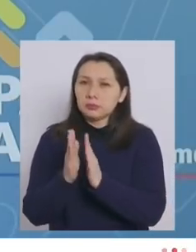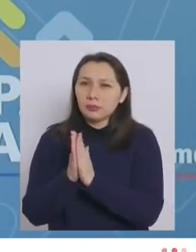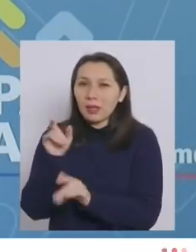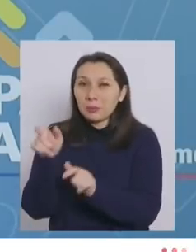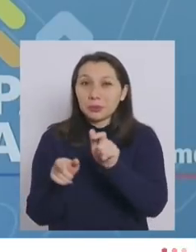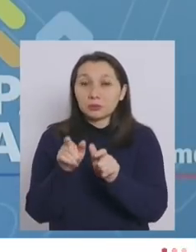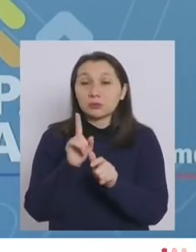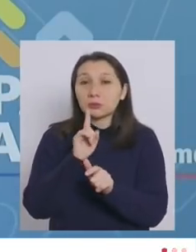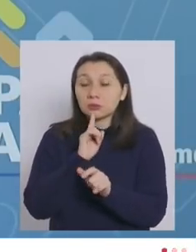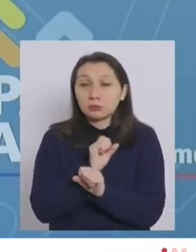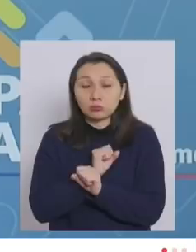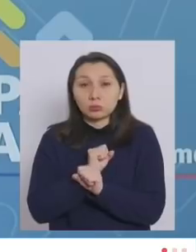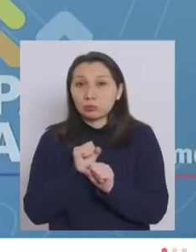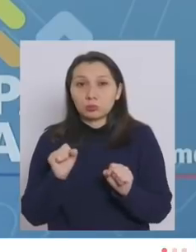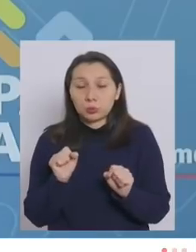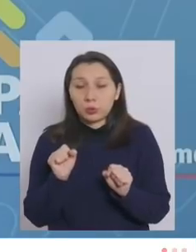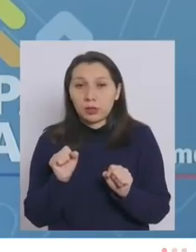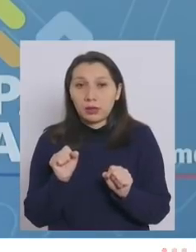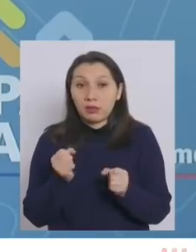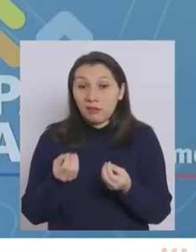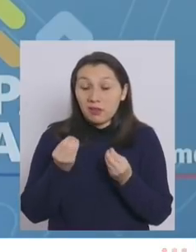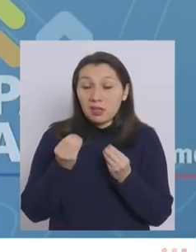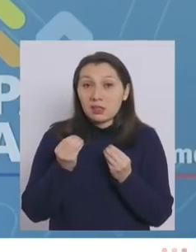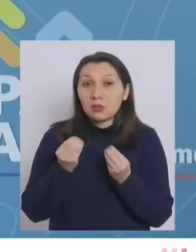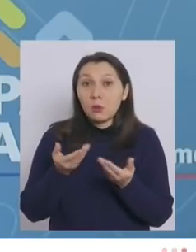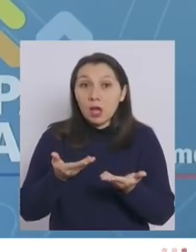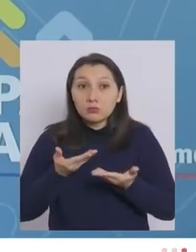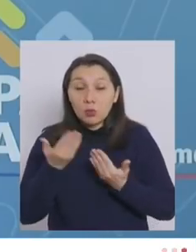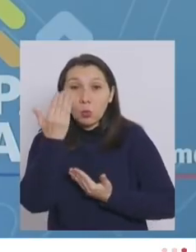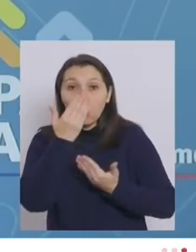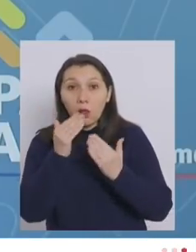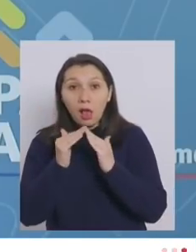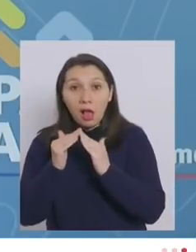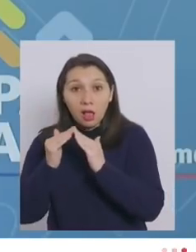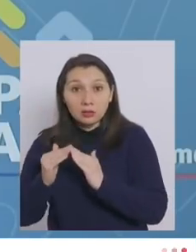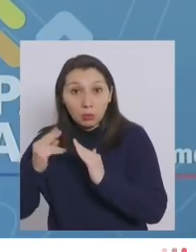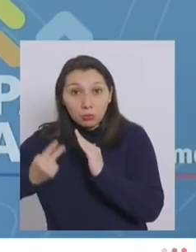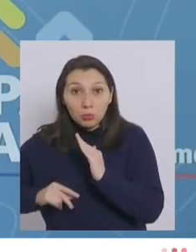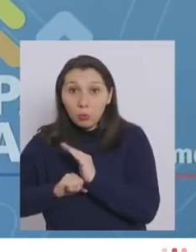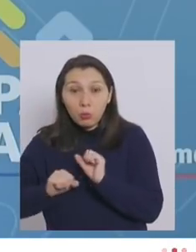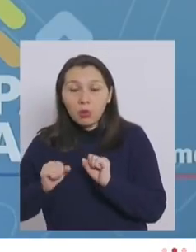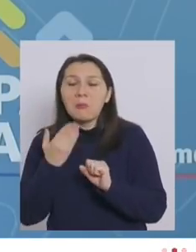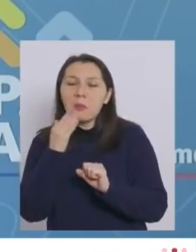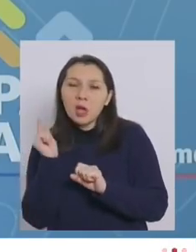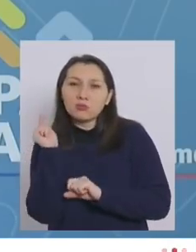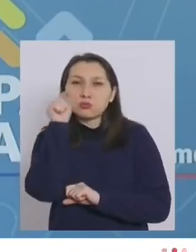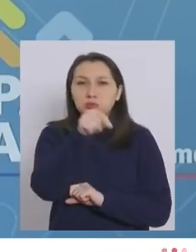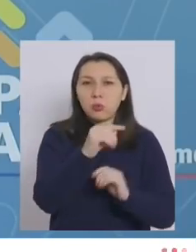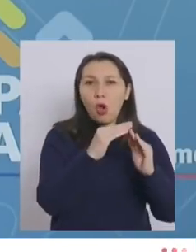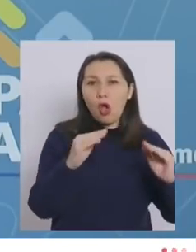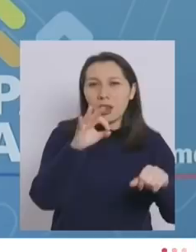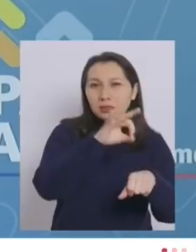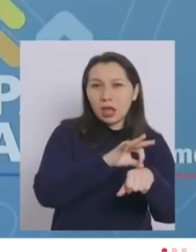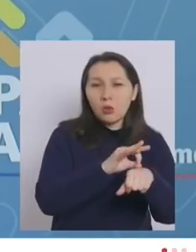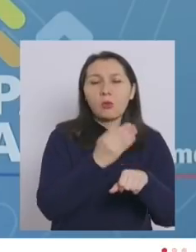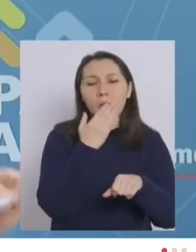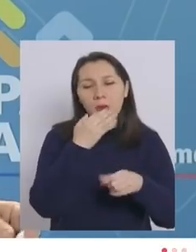a la gente que no puede ser bien atendida en su hogar, que vaya a una residencia sanitaria como